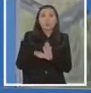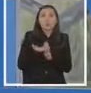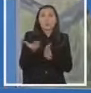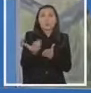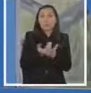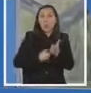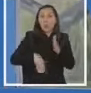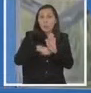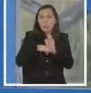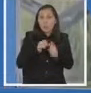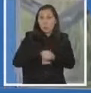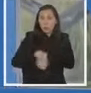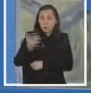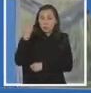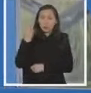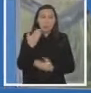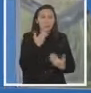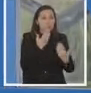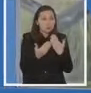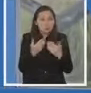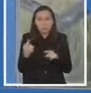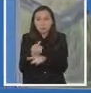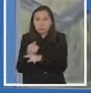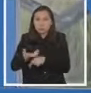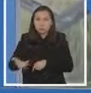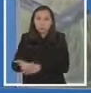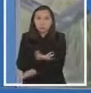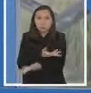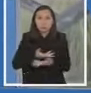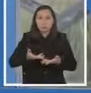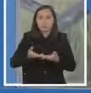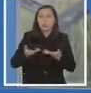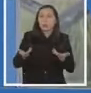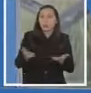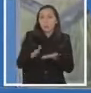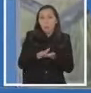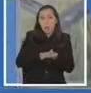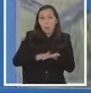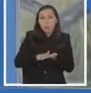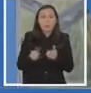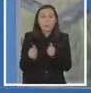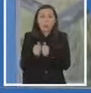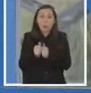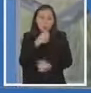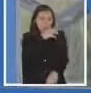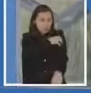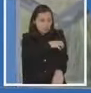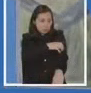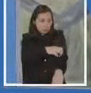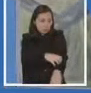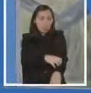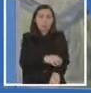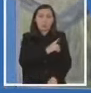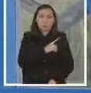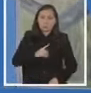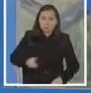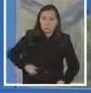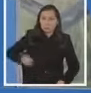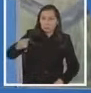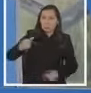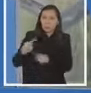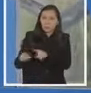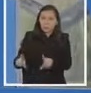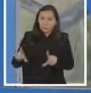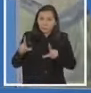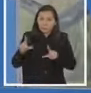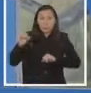mínimo el año pasado, el diálogo social que estamos llevando, por ejemplo, con las regiones, con los parlamentarios, con diferentes actorías,